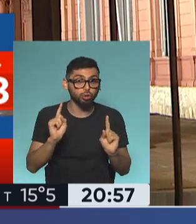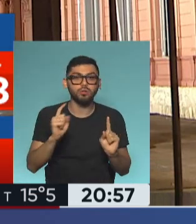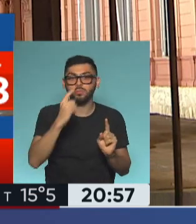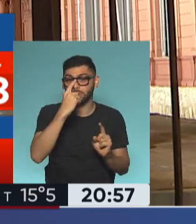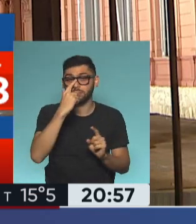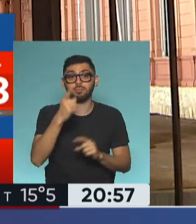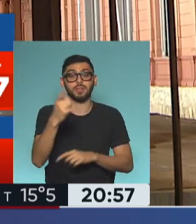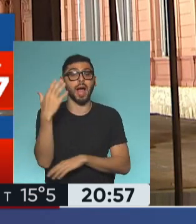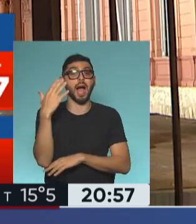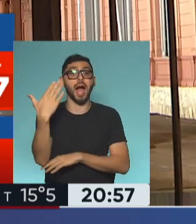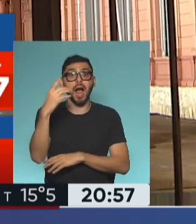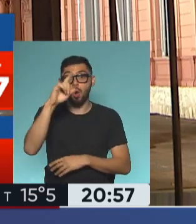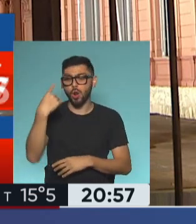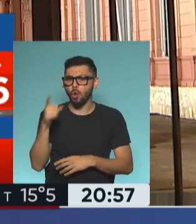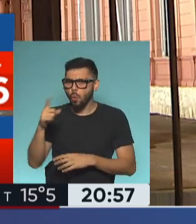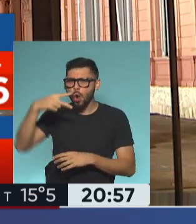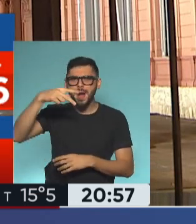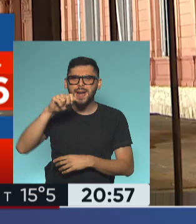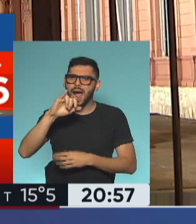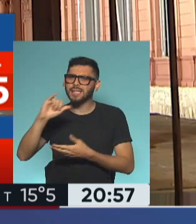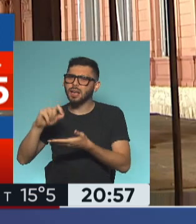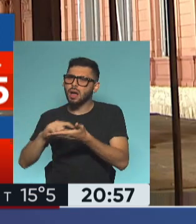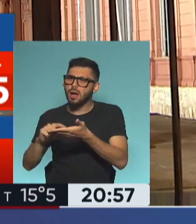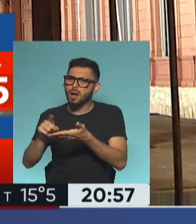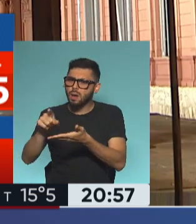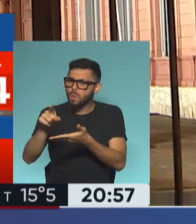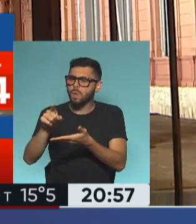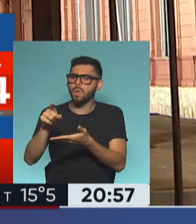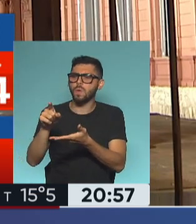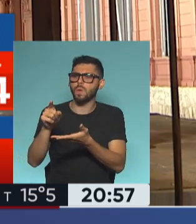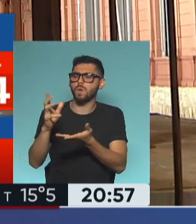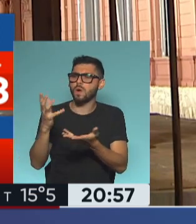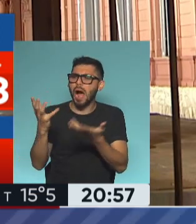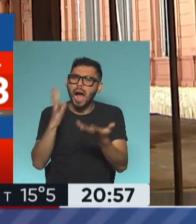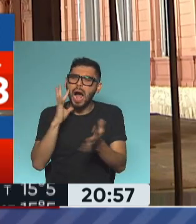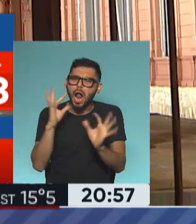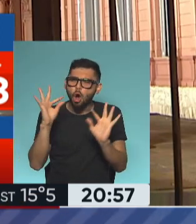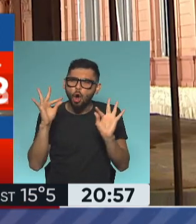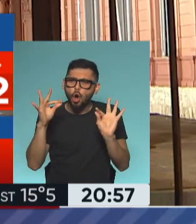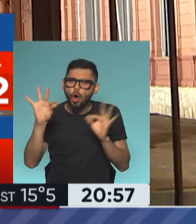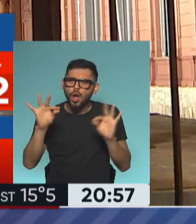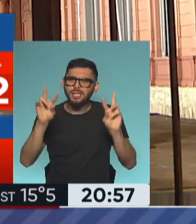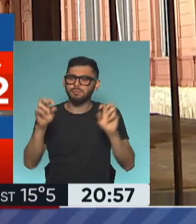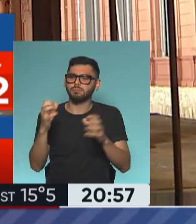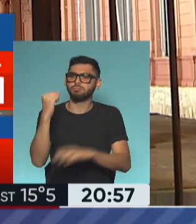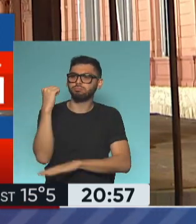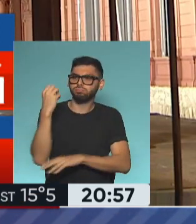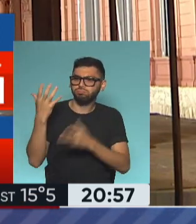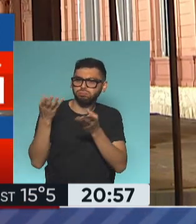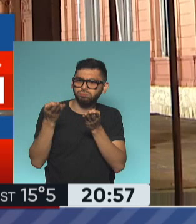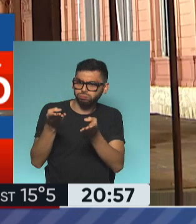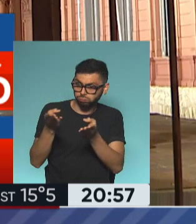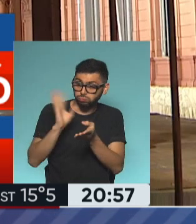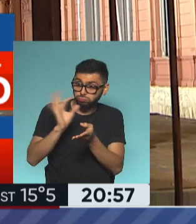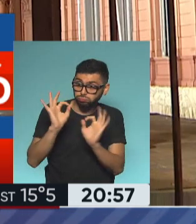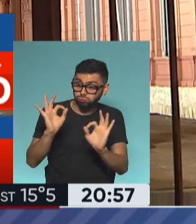de escuchar a Alberto Fernández. Nasa, ¿vos ya tenés alguna noción, un detalle de los apoyos estatales que hemos escuchado?